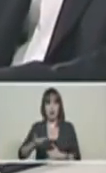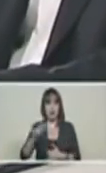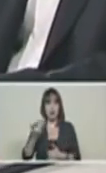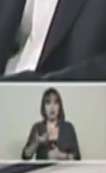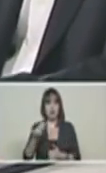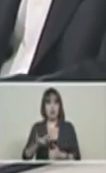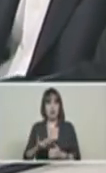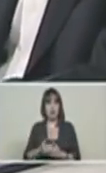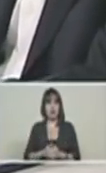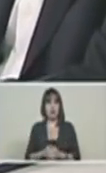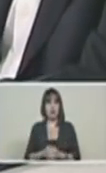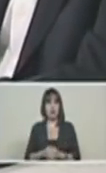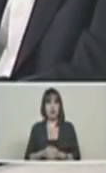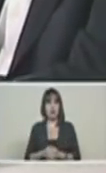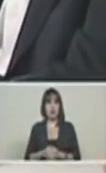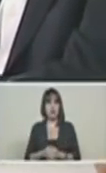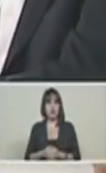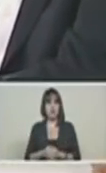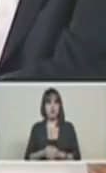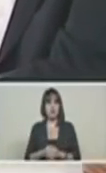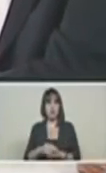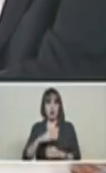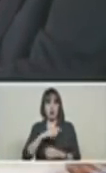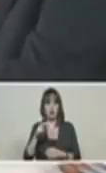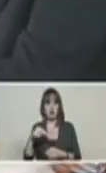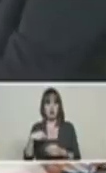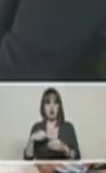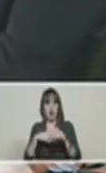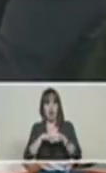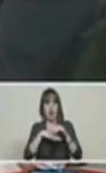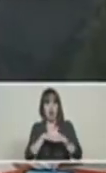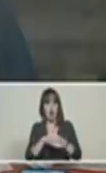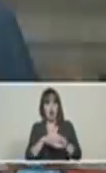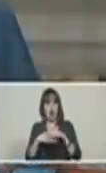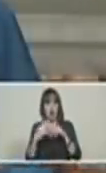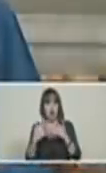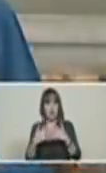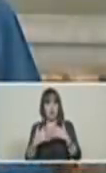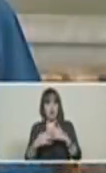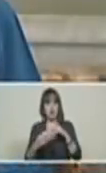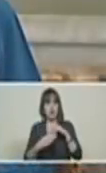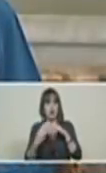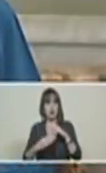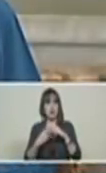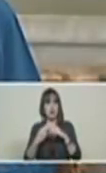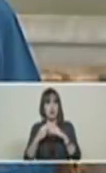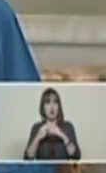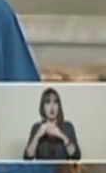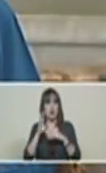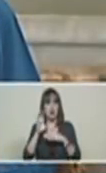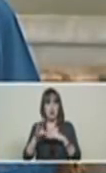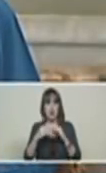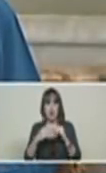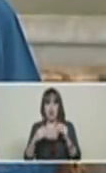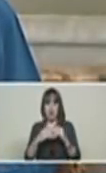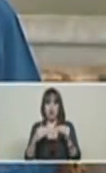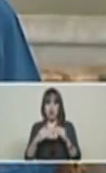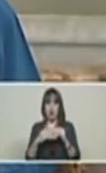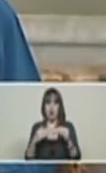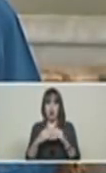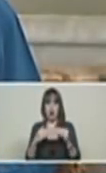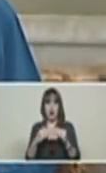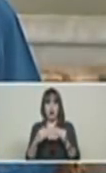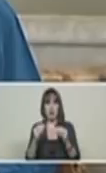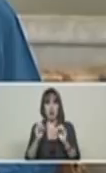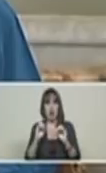El aumento de la capacidad de aporte de las empresas básicas del país en divisas convertibles a